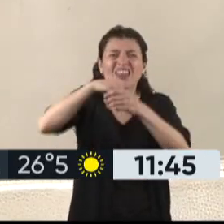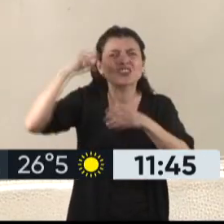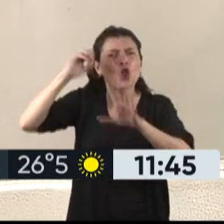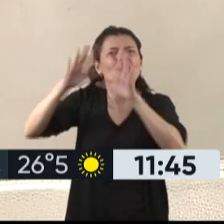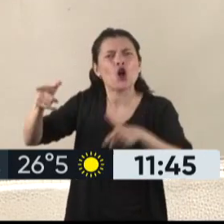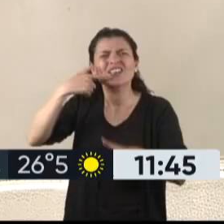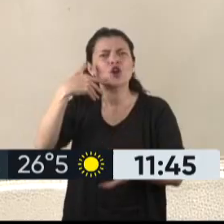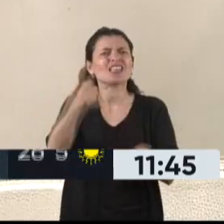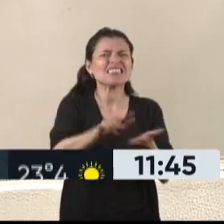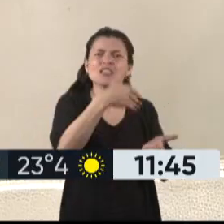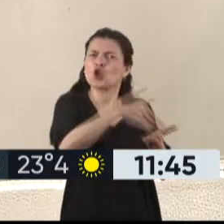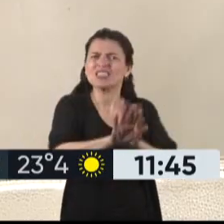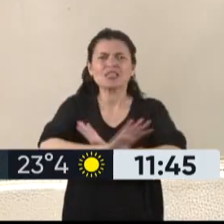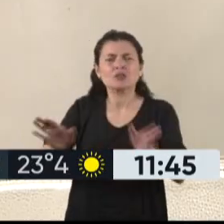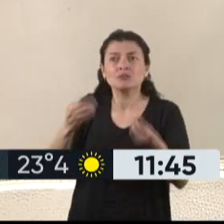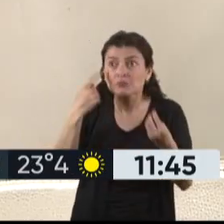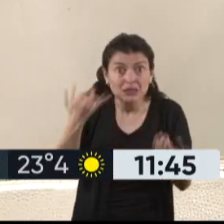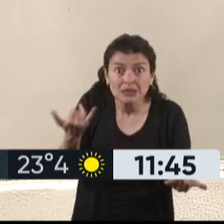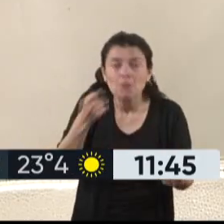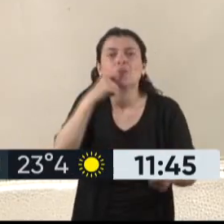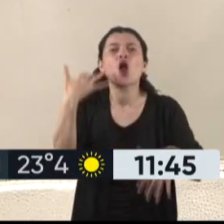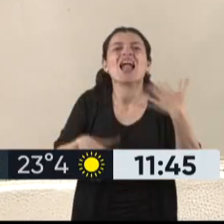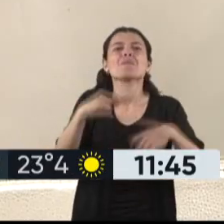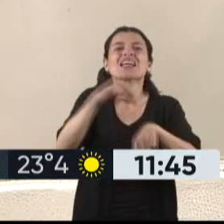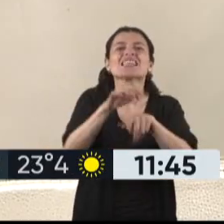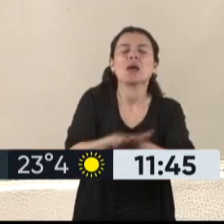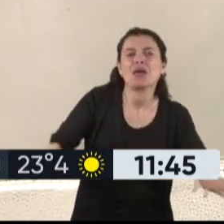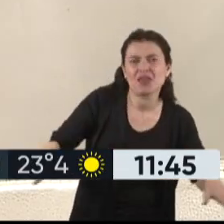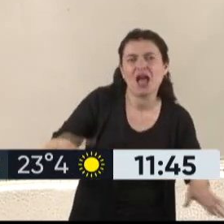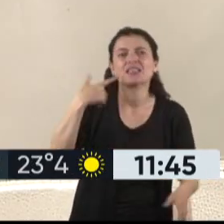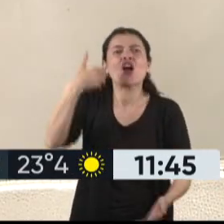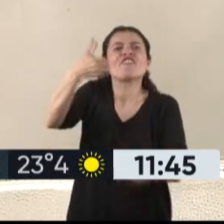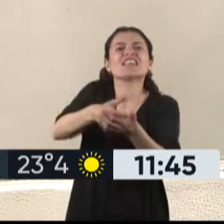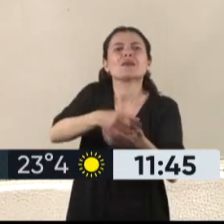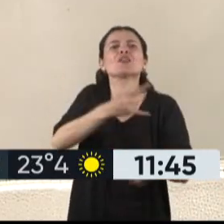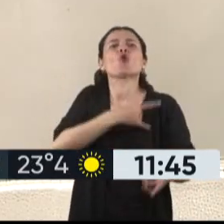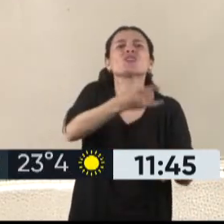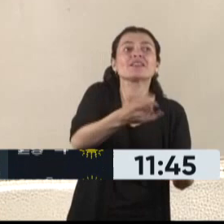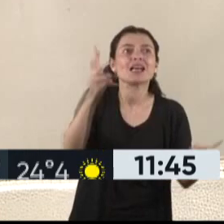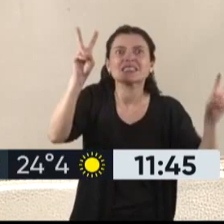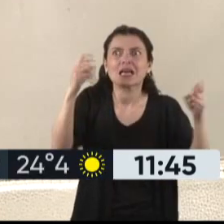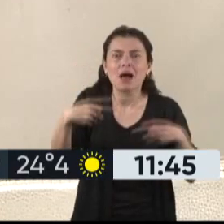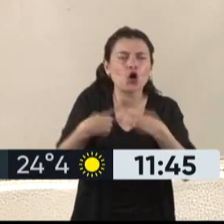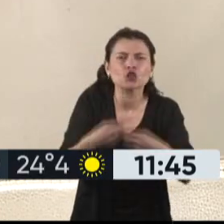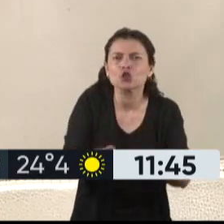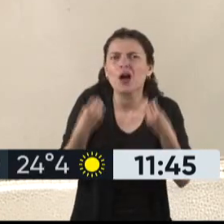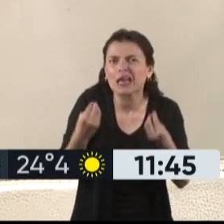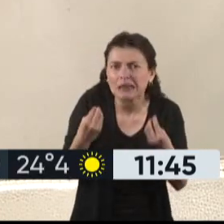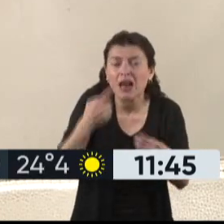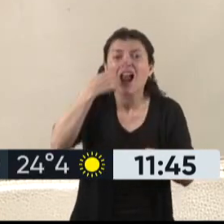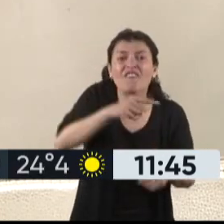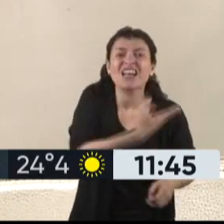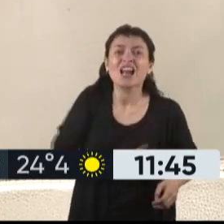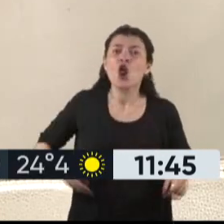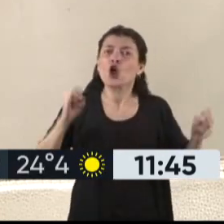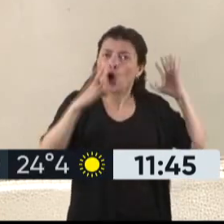los vetos. Estamos hablando de emergencia pediátrica y financiamiento universitario. ¿La decisión es promulgar y